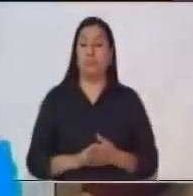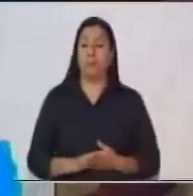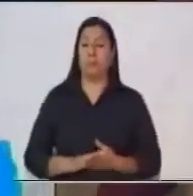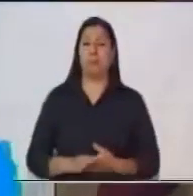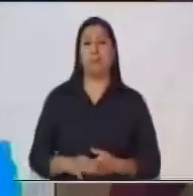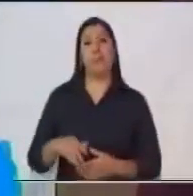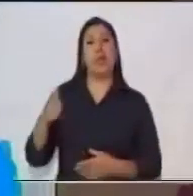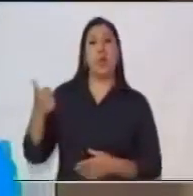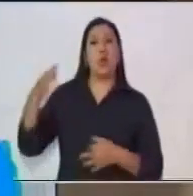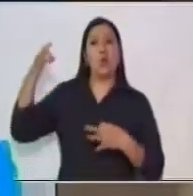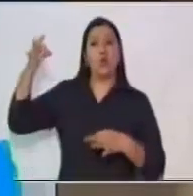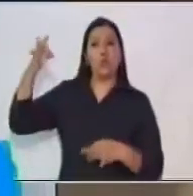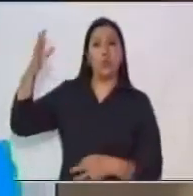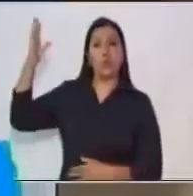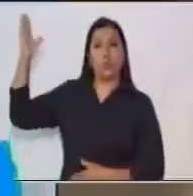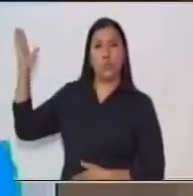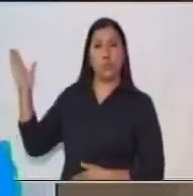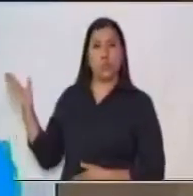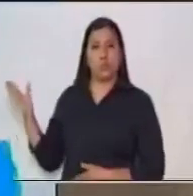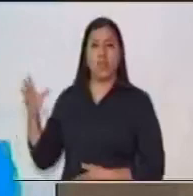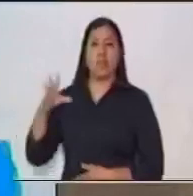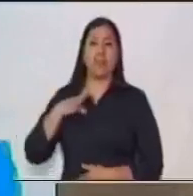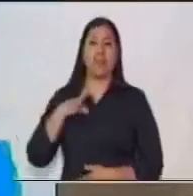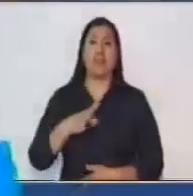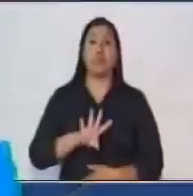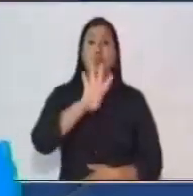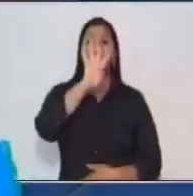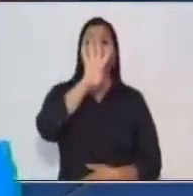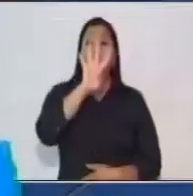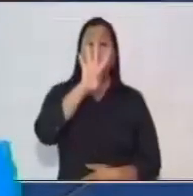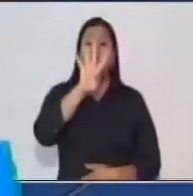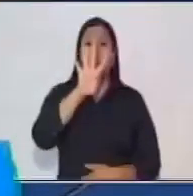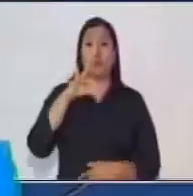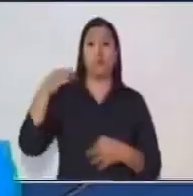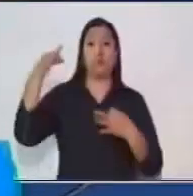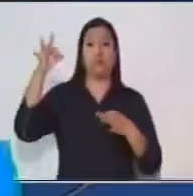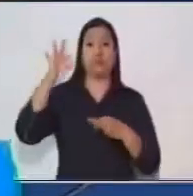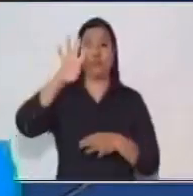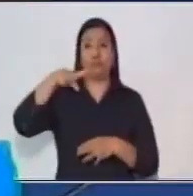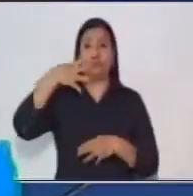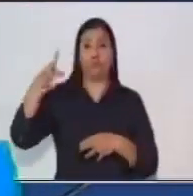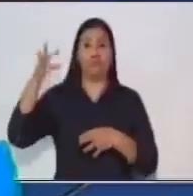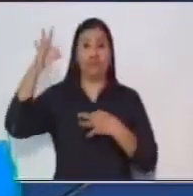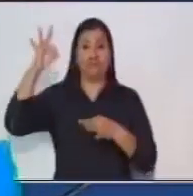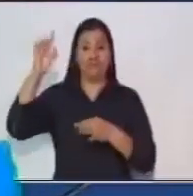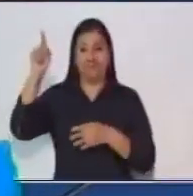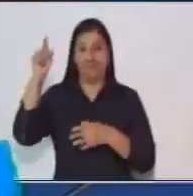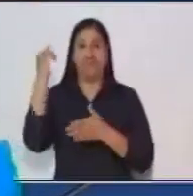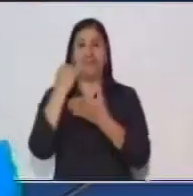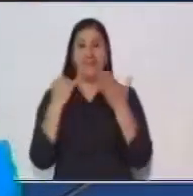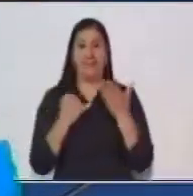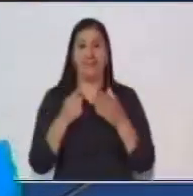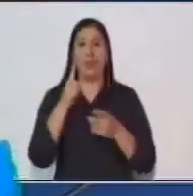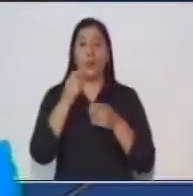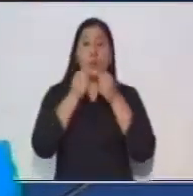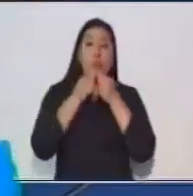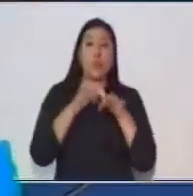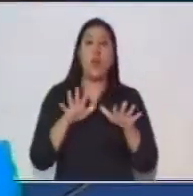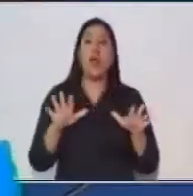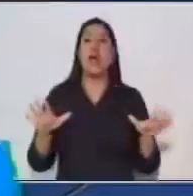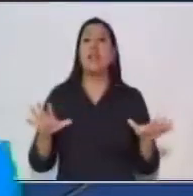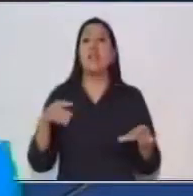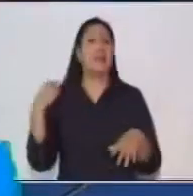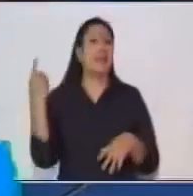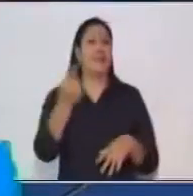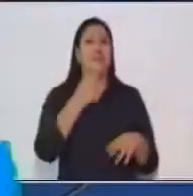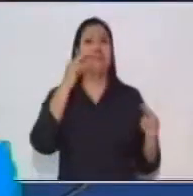cartel de abajo tenemos también 4 imágenes. Sí, tenemos en la primera un animal que todos conocemos, los